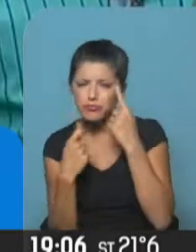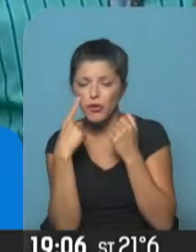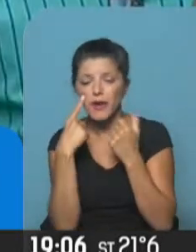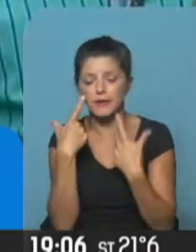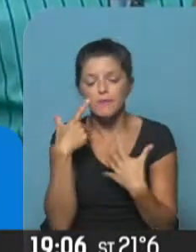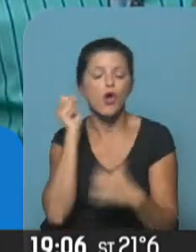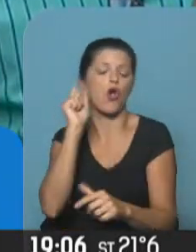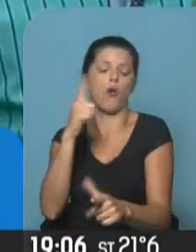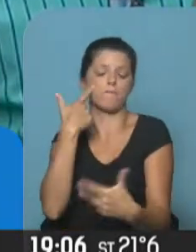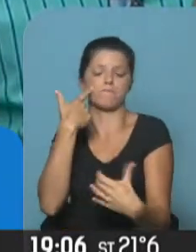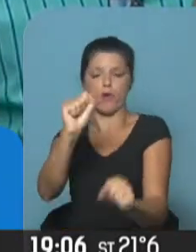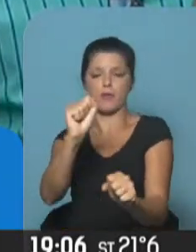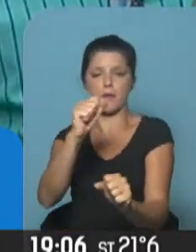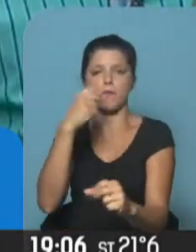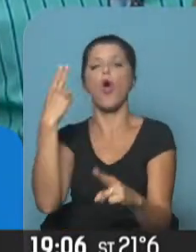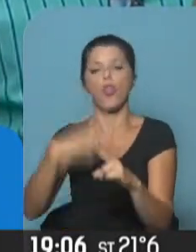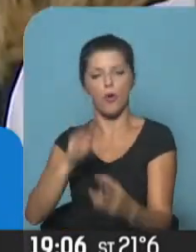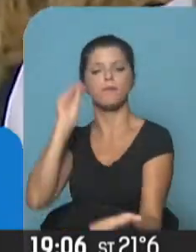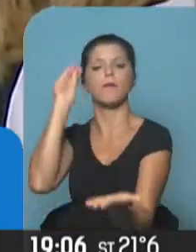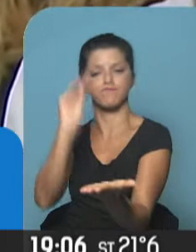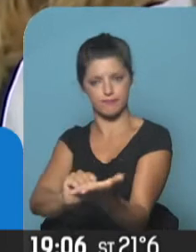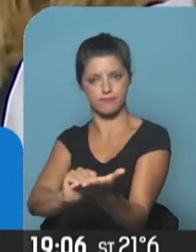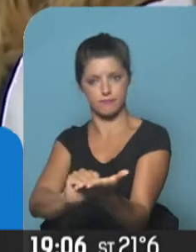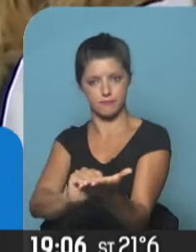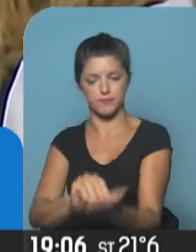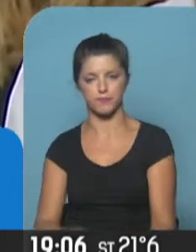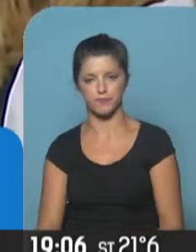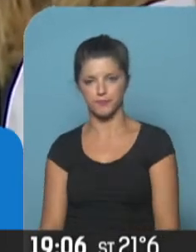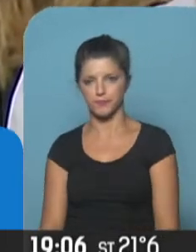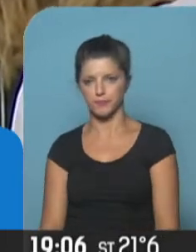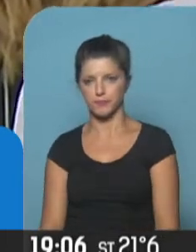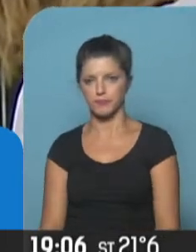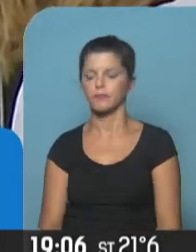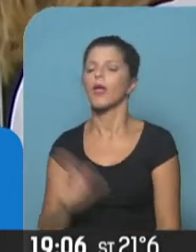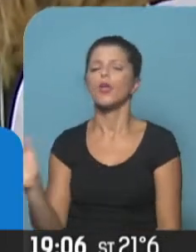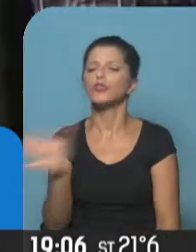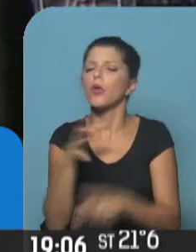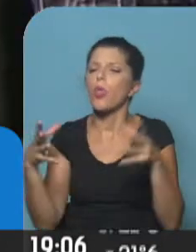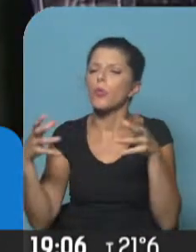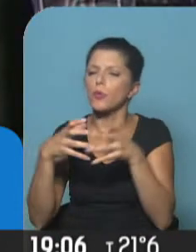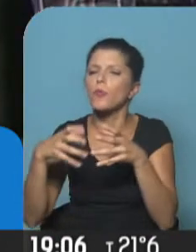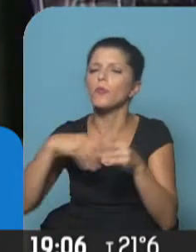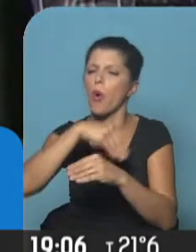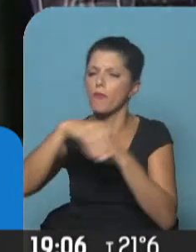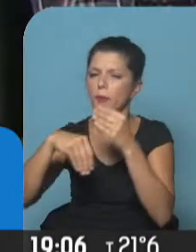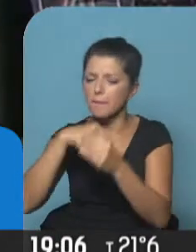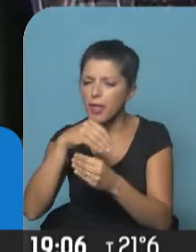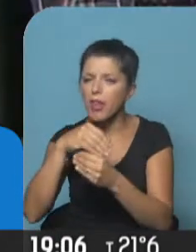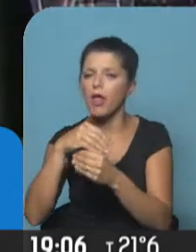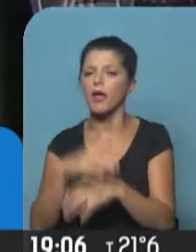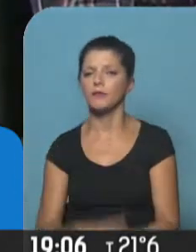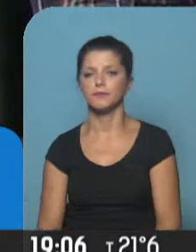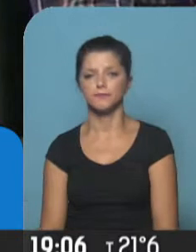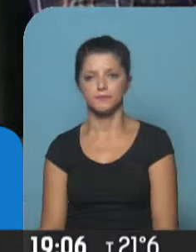logramos, estamos acá hablando con él. De parte de toda la comisión de familiares, en especial